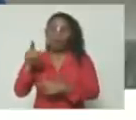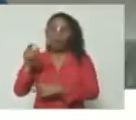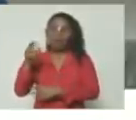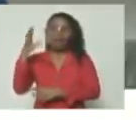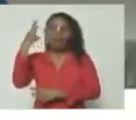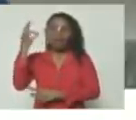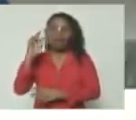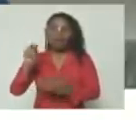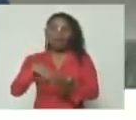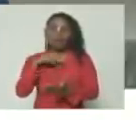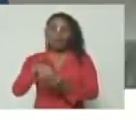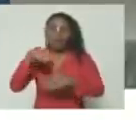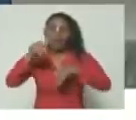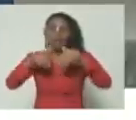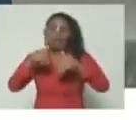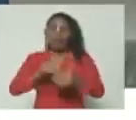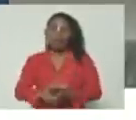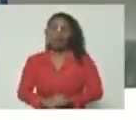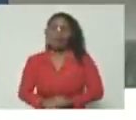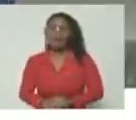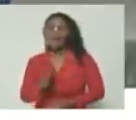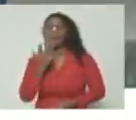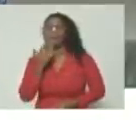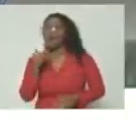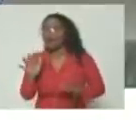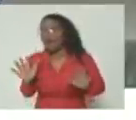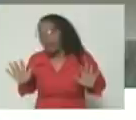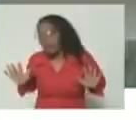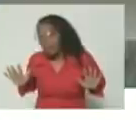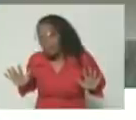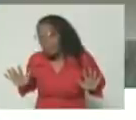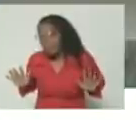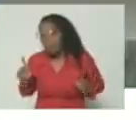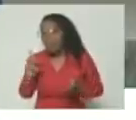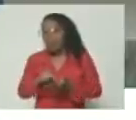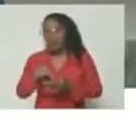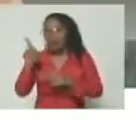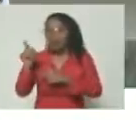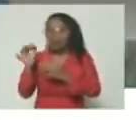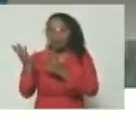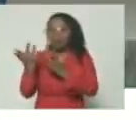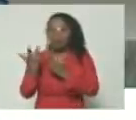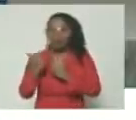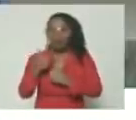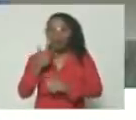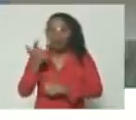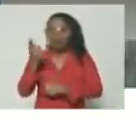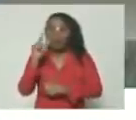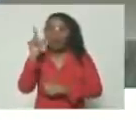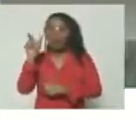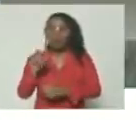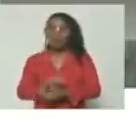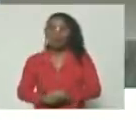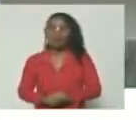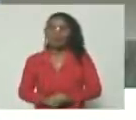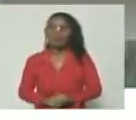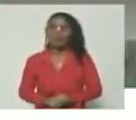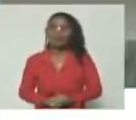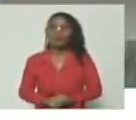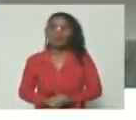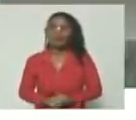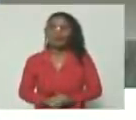Electoral. Por ejemplo, pues me llegó ahorita y una declaración que dio Carlos Ocariz.